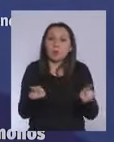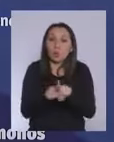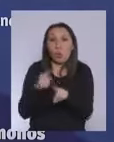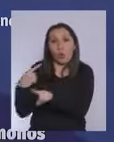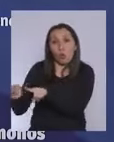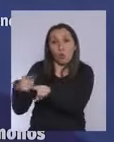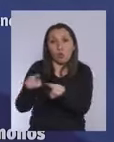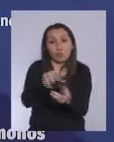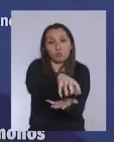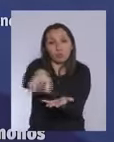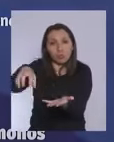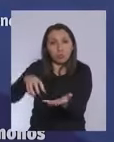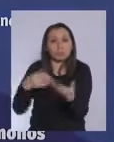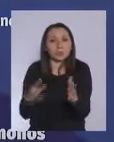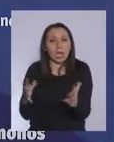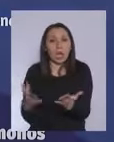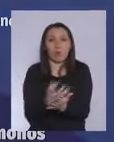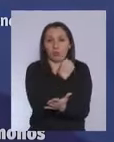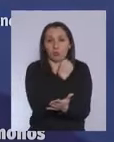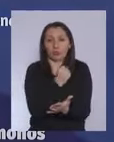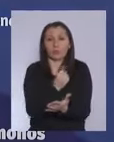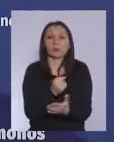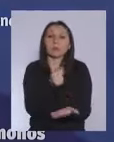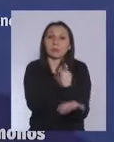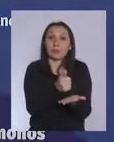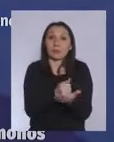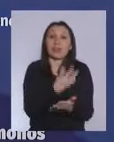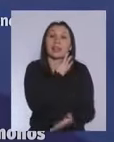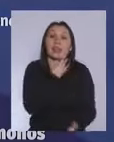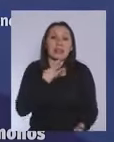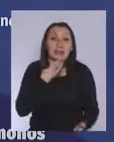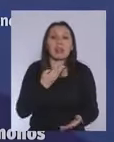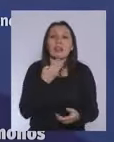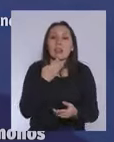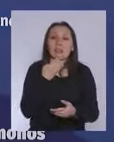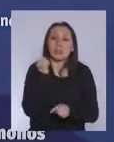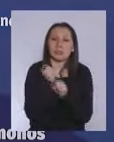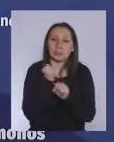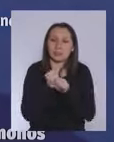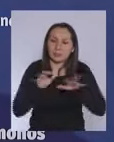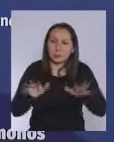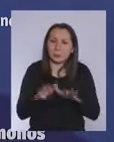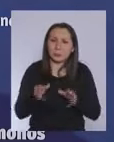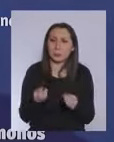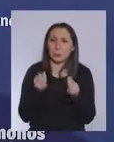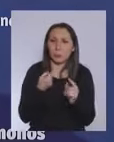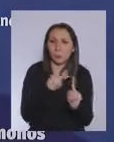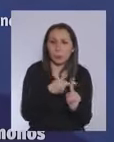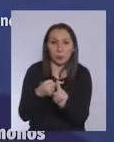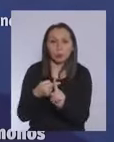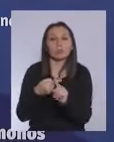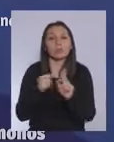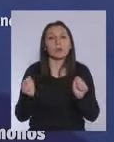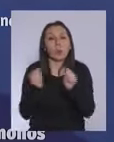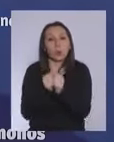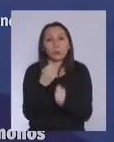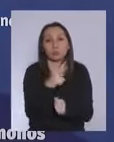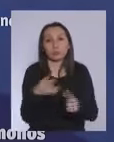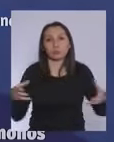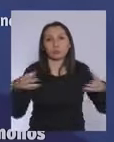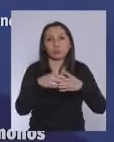han logrado todas las otras comunas el alcalde de renca ha hecho también un trabajo muy positivo en conjunto con su